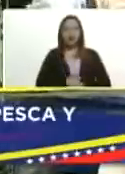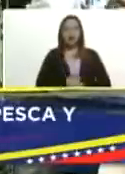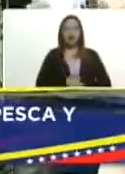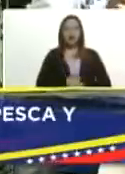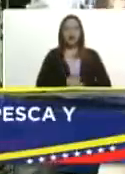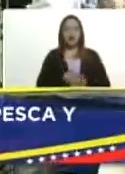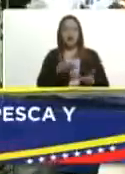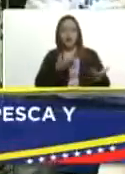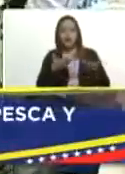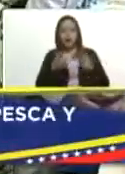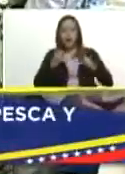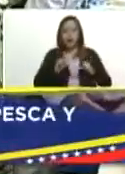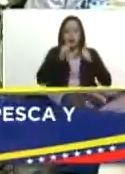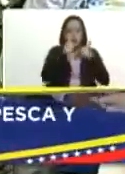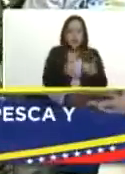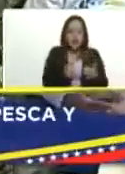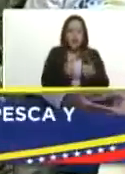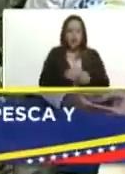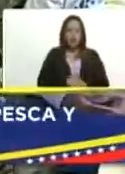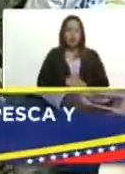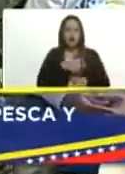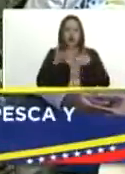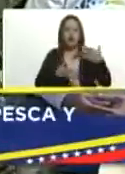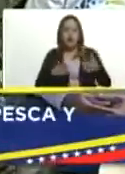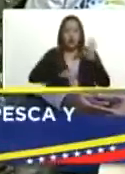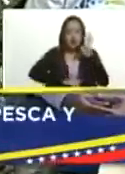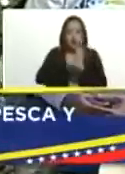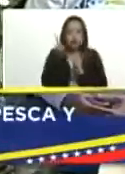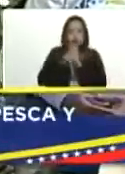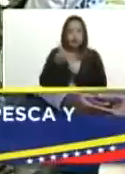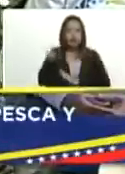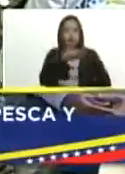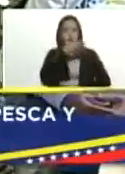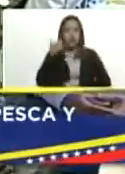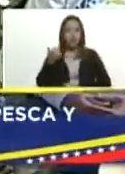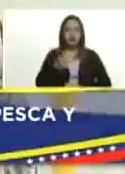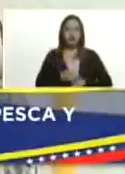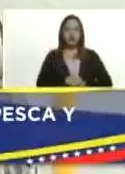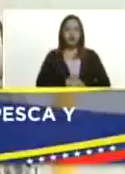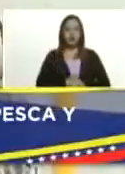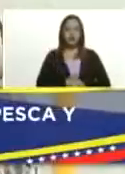fase de expansión, de crecimiento